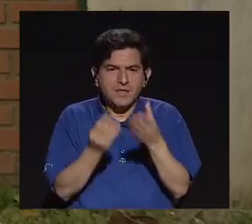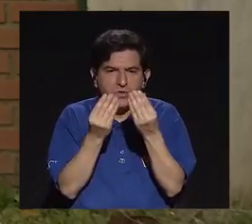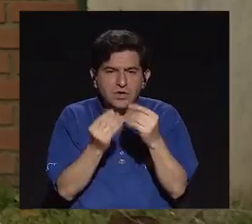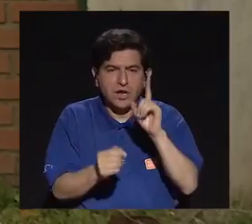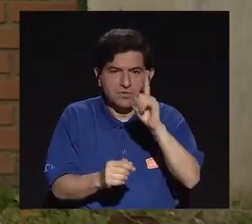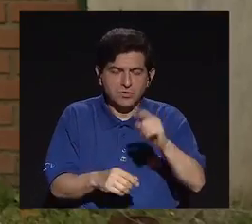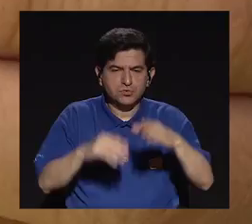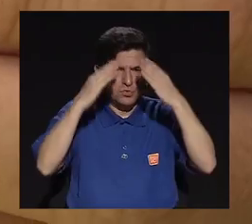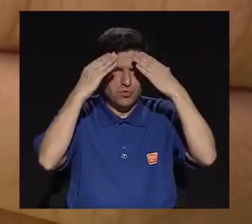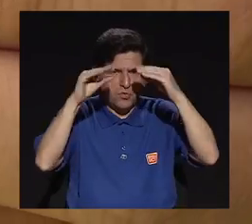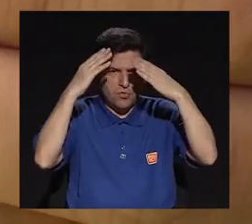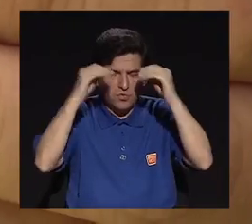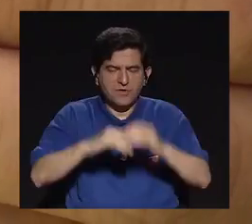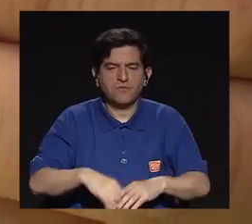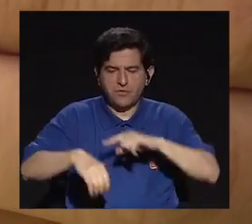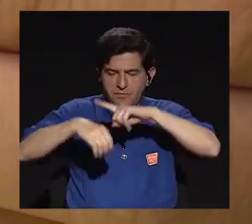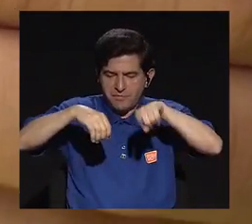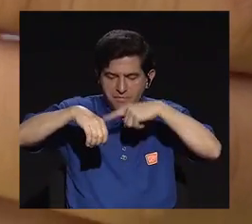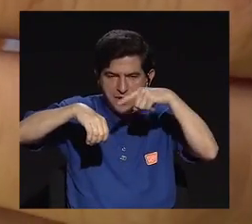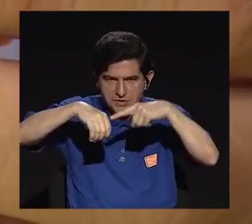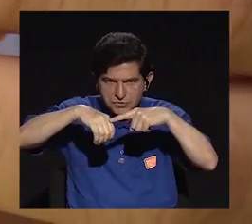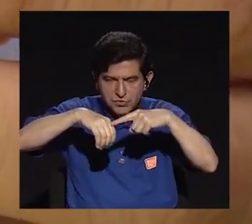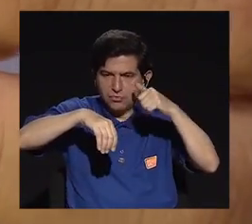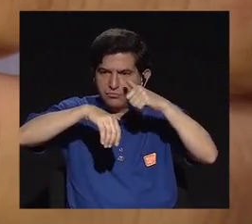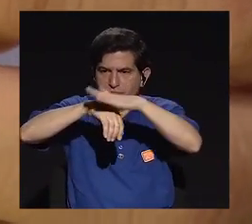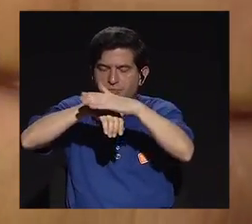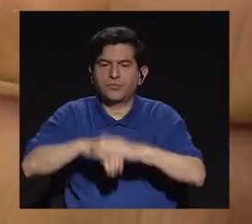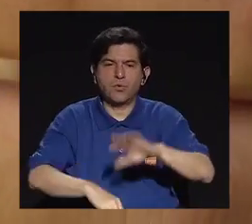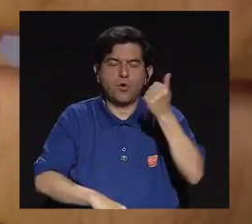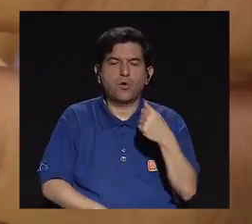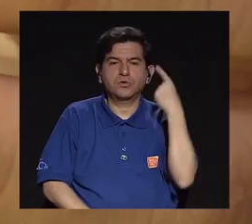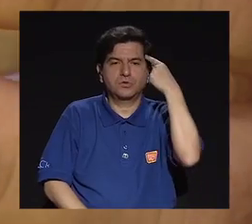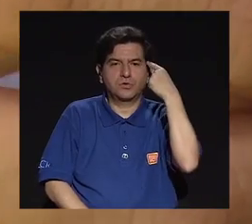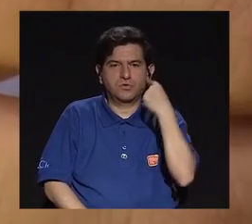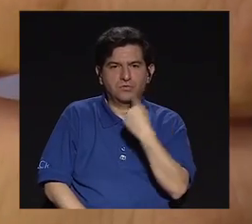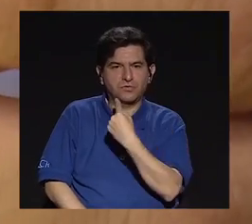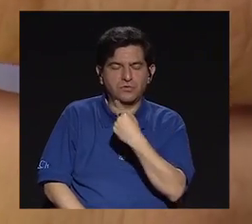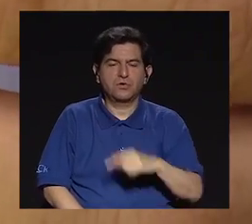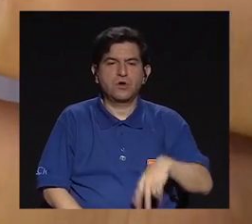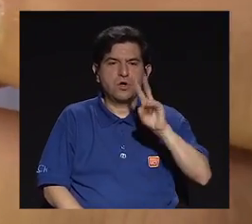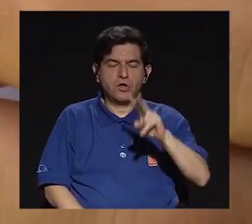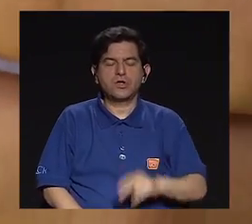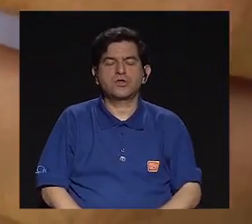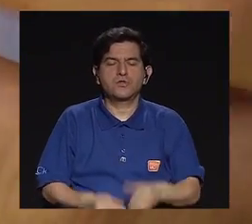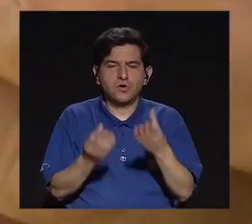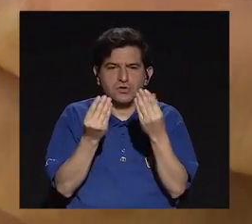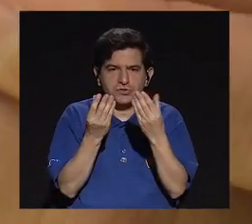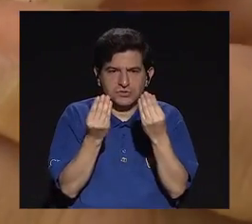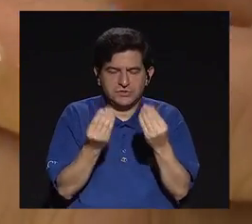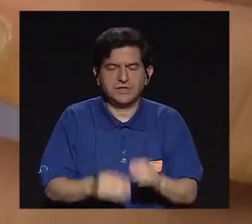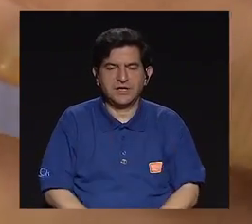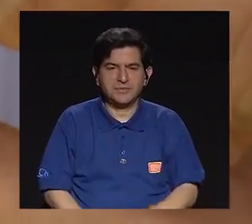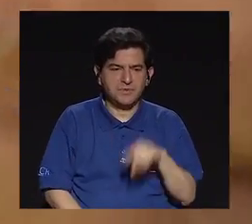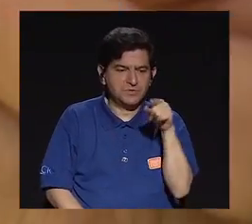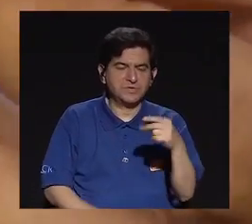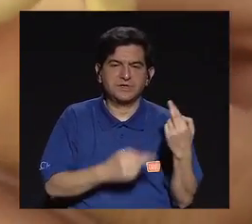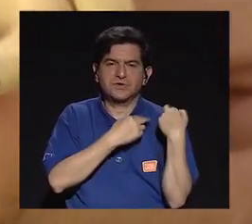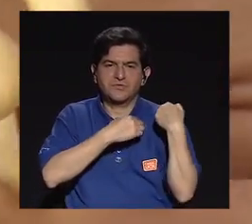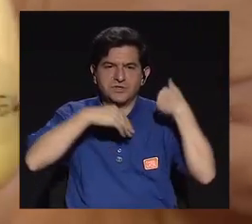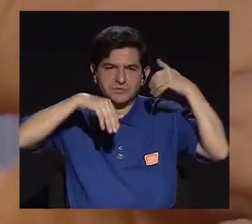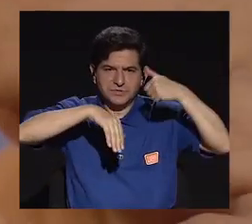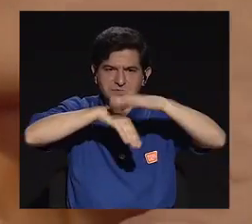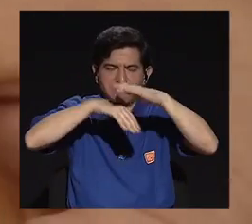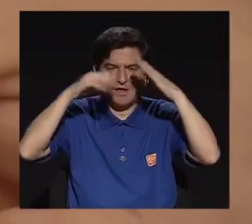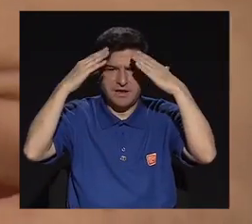Un nervio que saca la información de la cóclea, de la audición, el nervio facial, y dos nervios vestibulares que se van a encargar de llevar